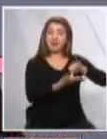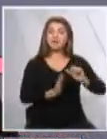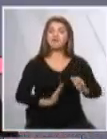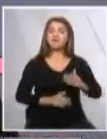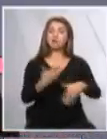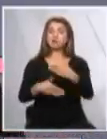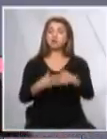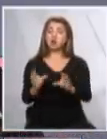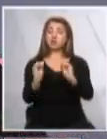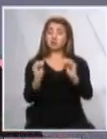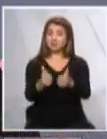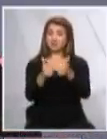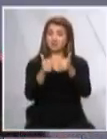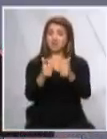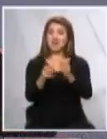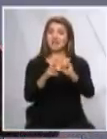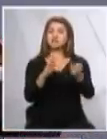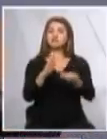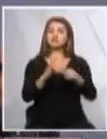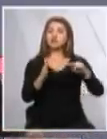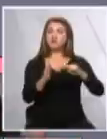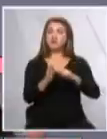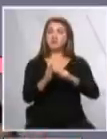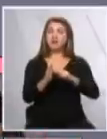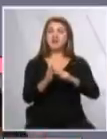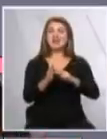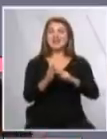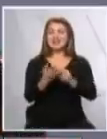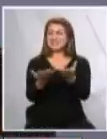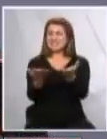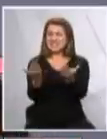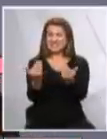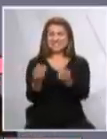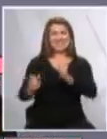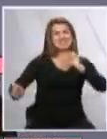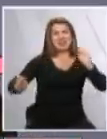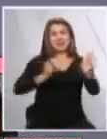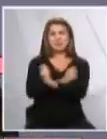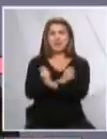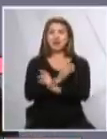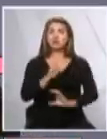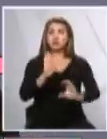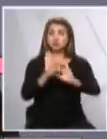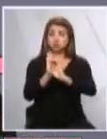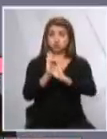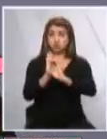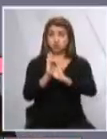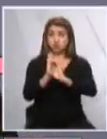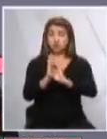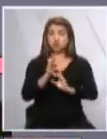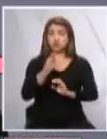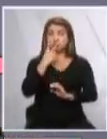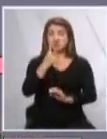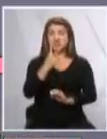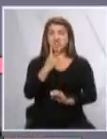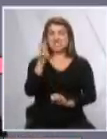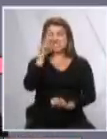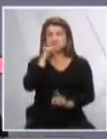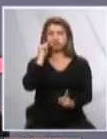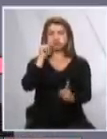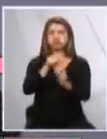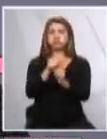funcionando razonablemente bien, ha sido una crisis así terminal, donde se requiera cambiar la constitución, me parece que es un despropósito. Porque